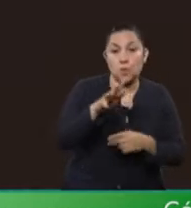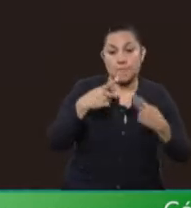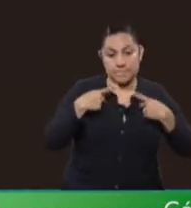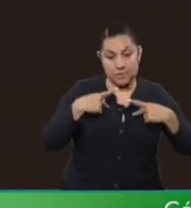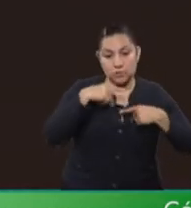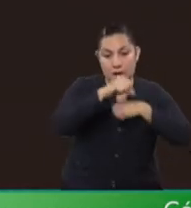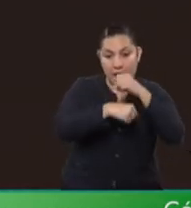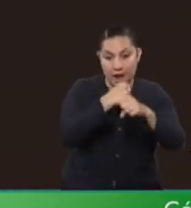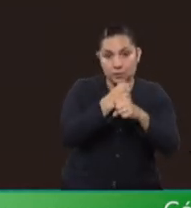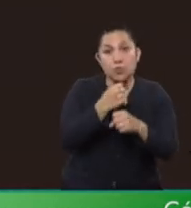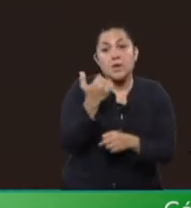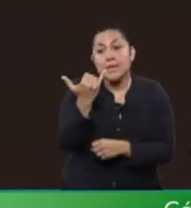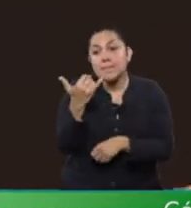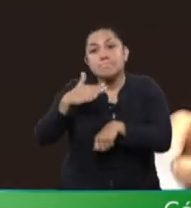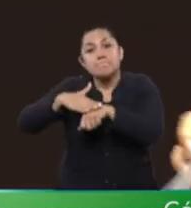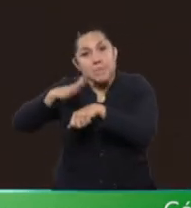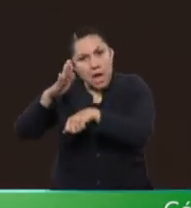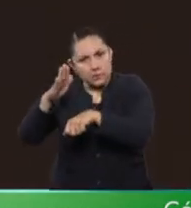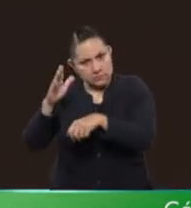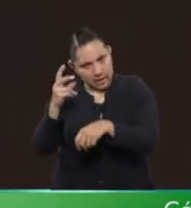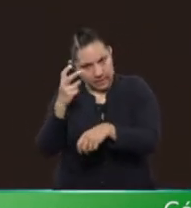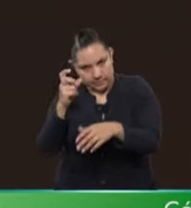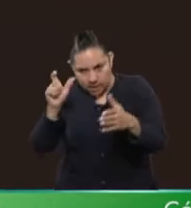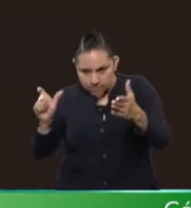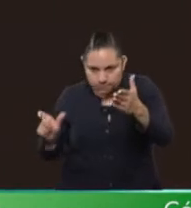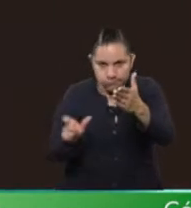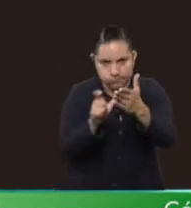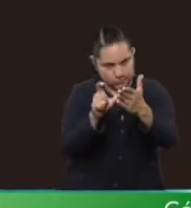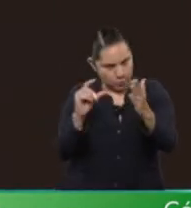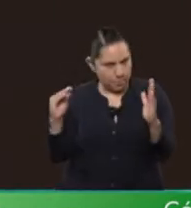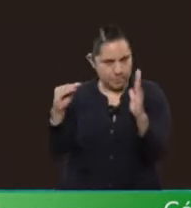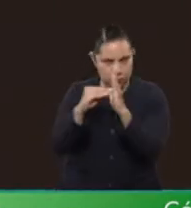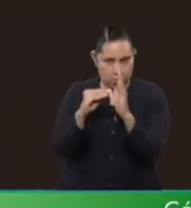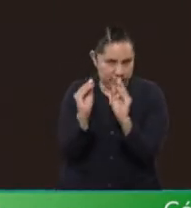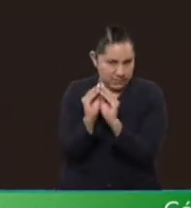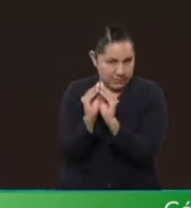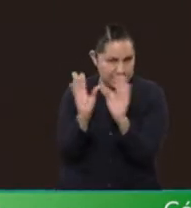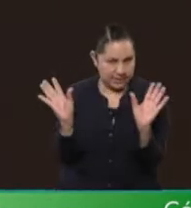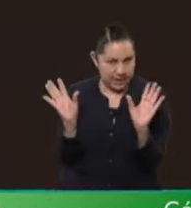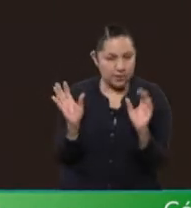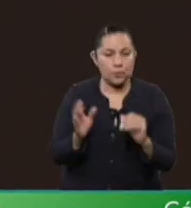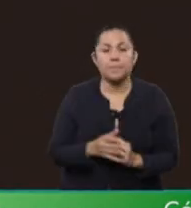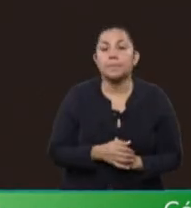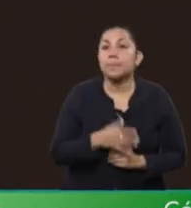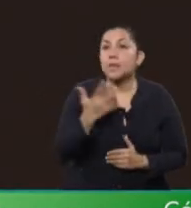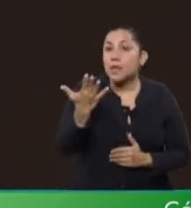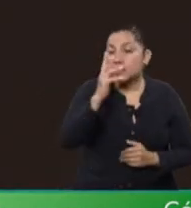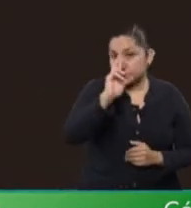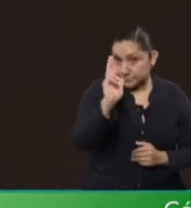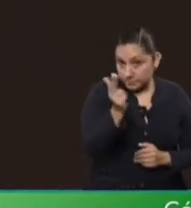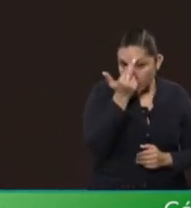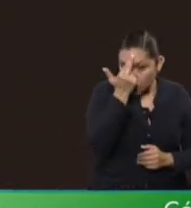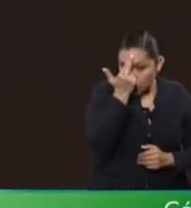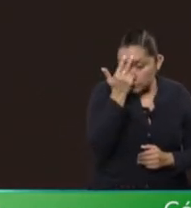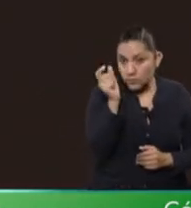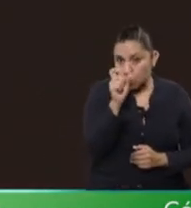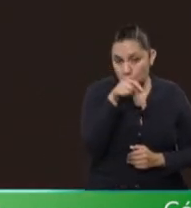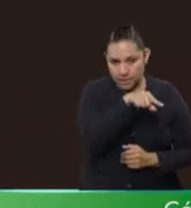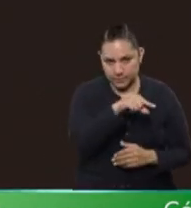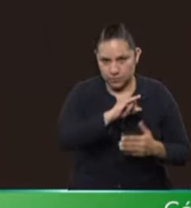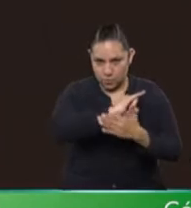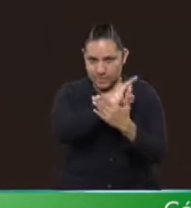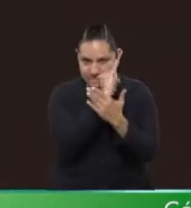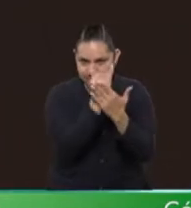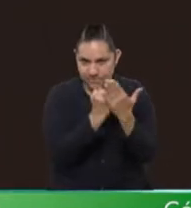para esta pensión no contributiva. No olvidemos que en la promoción y en los informes este programa